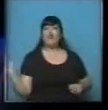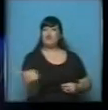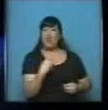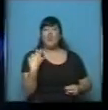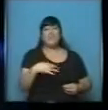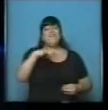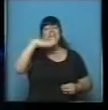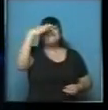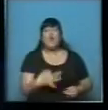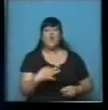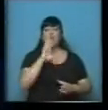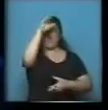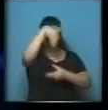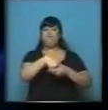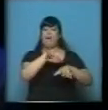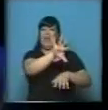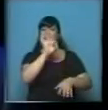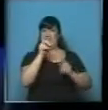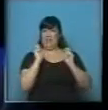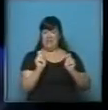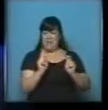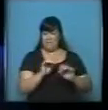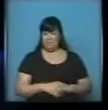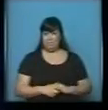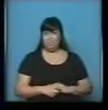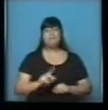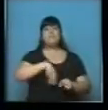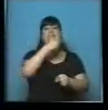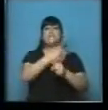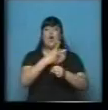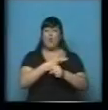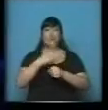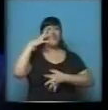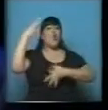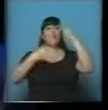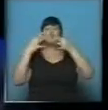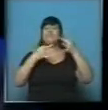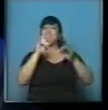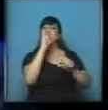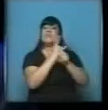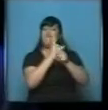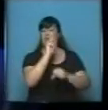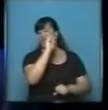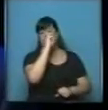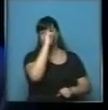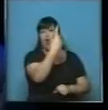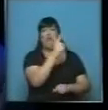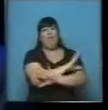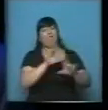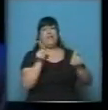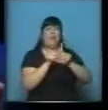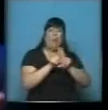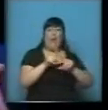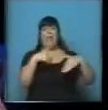seguros de quién elegimos es el que resulta del recuento definitivo. Segundo, justicia independiente, que termine con la impunidad.